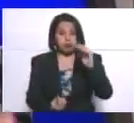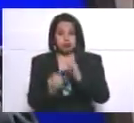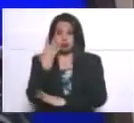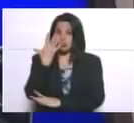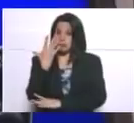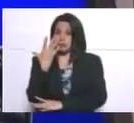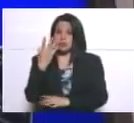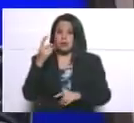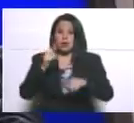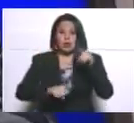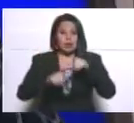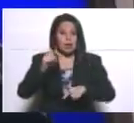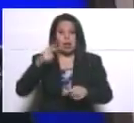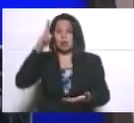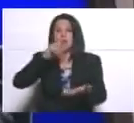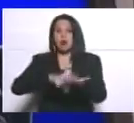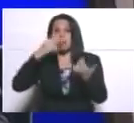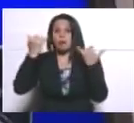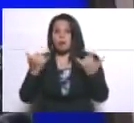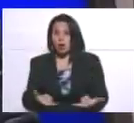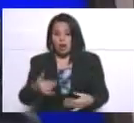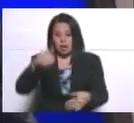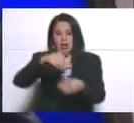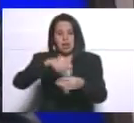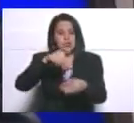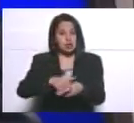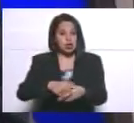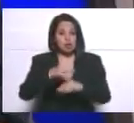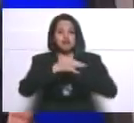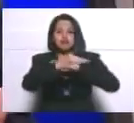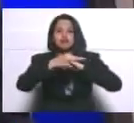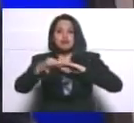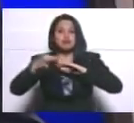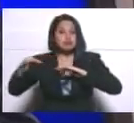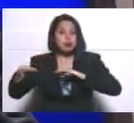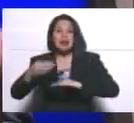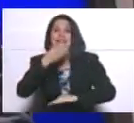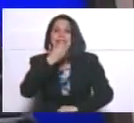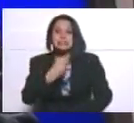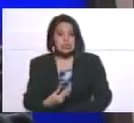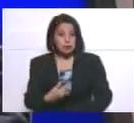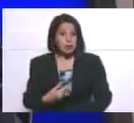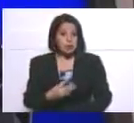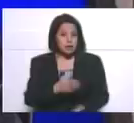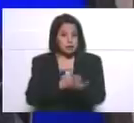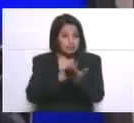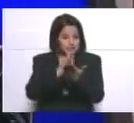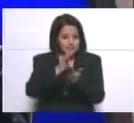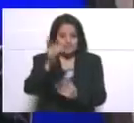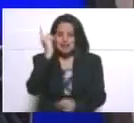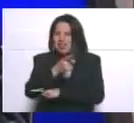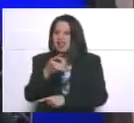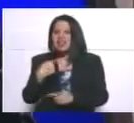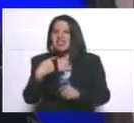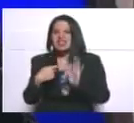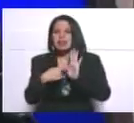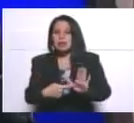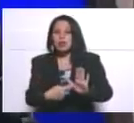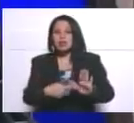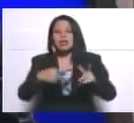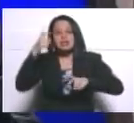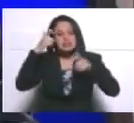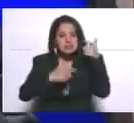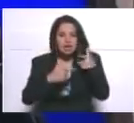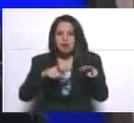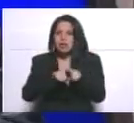ahora hemos aprobado las elecciones municipales para diciembre. Y es el camino que nos señaló Chávez, y por eso él llamó